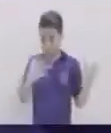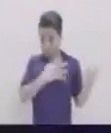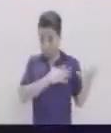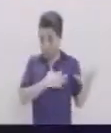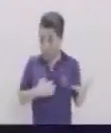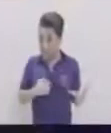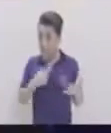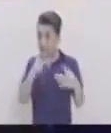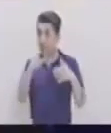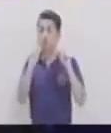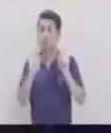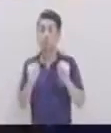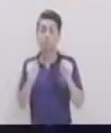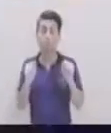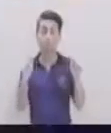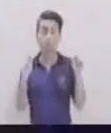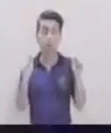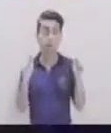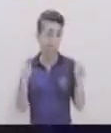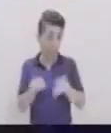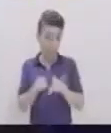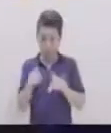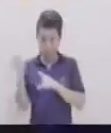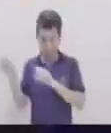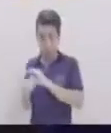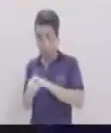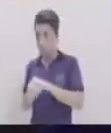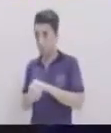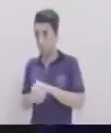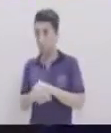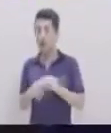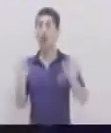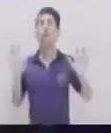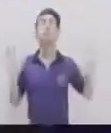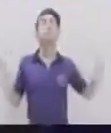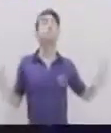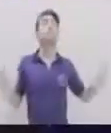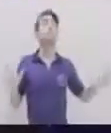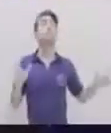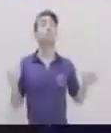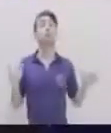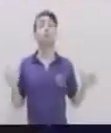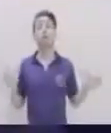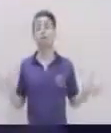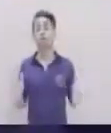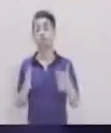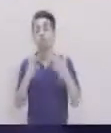estés triste, puedes hacer la técnica de la tortuga. ¿Y cómo la vamos a hacer?